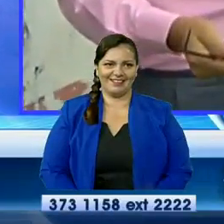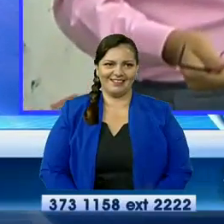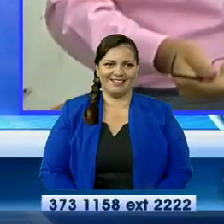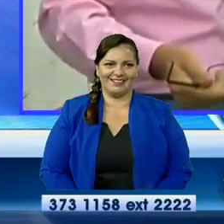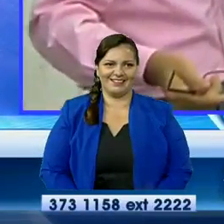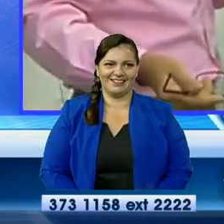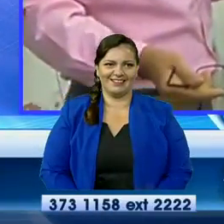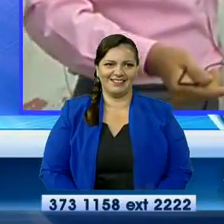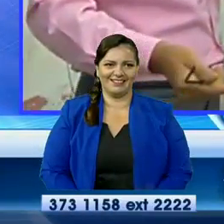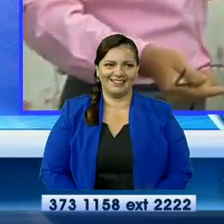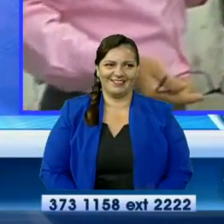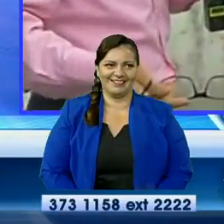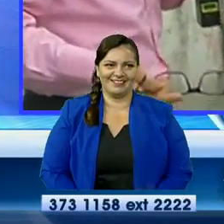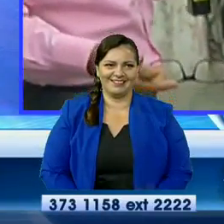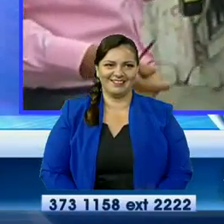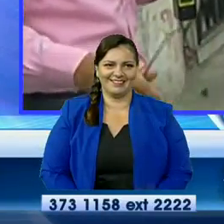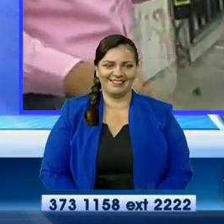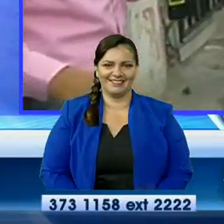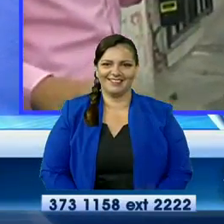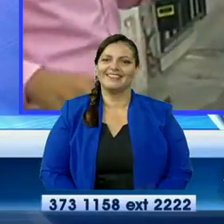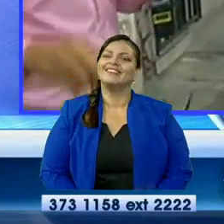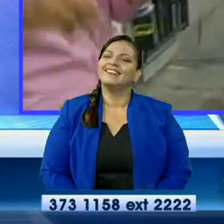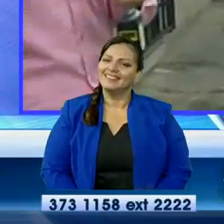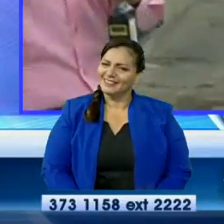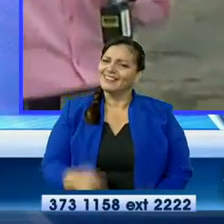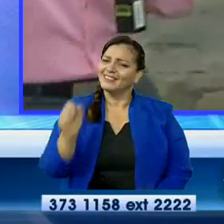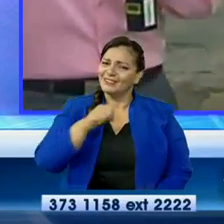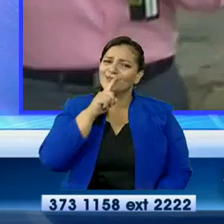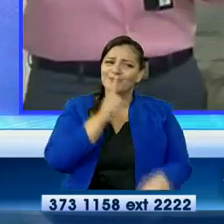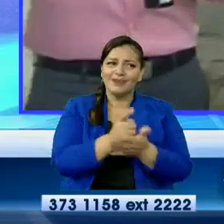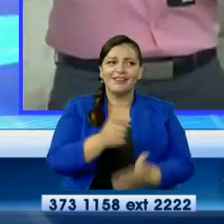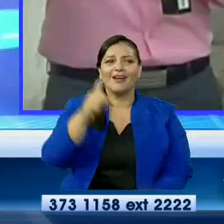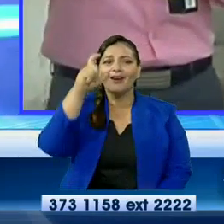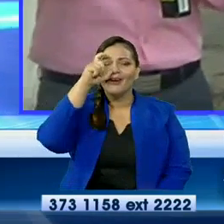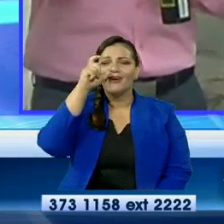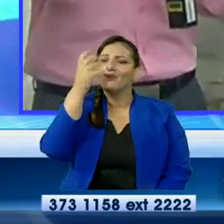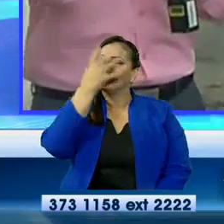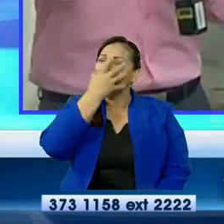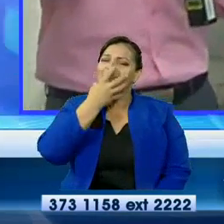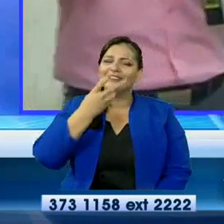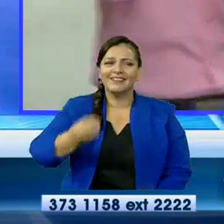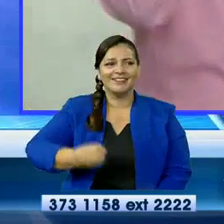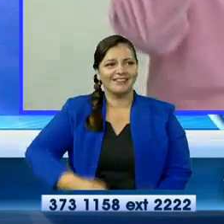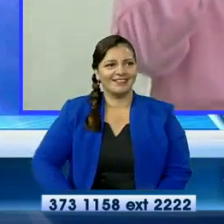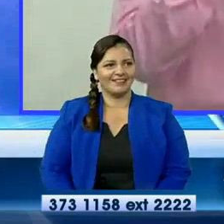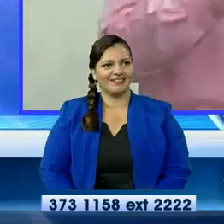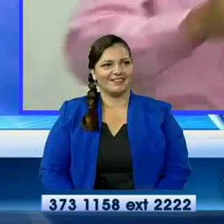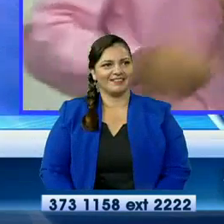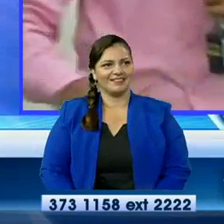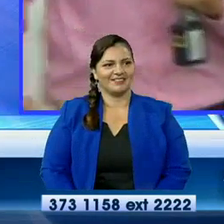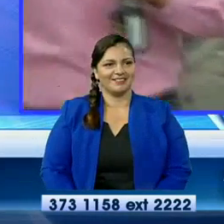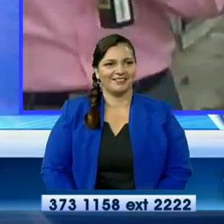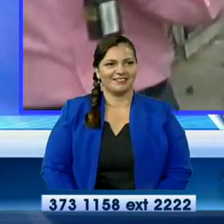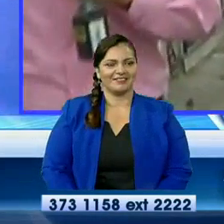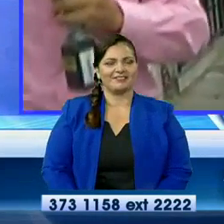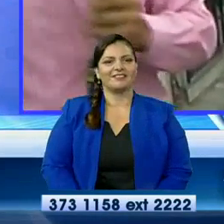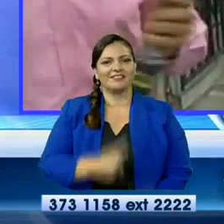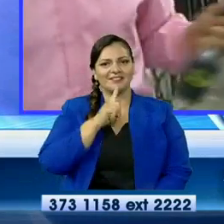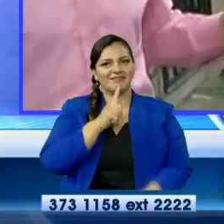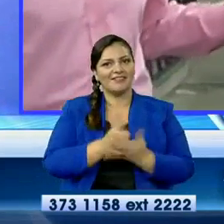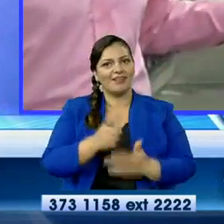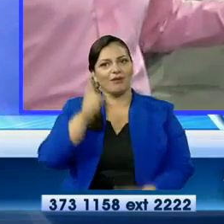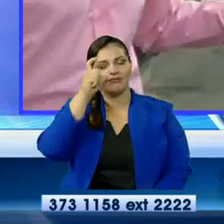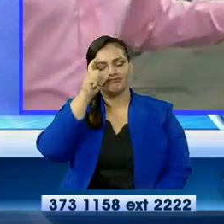es una linda persona. O es a mí que me hace falta, a ver. Jorge.